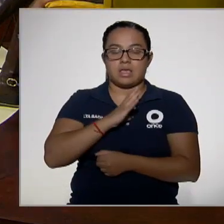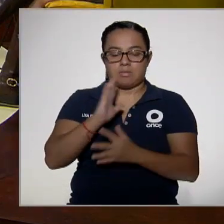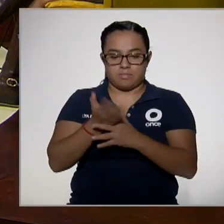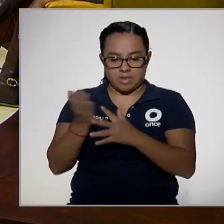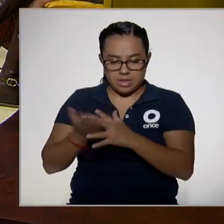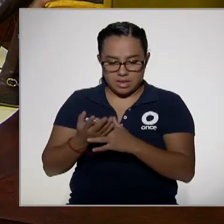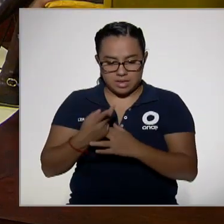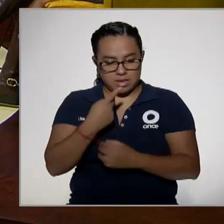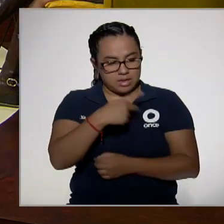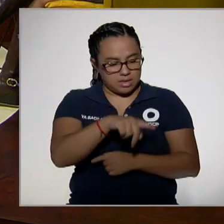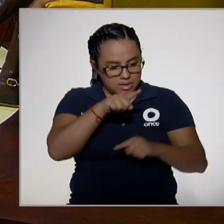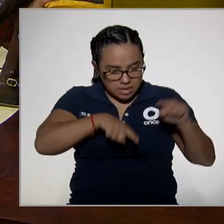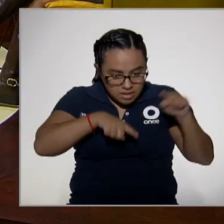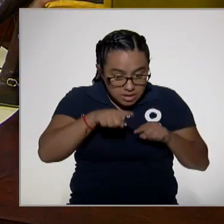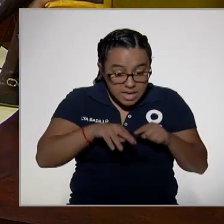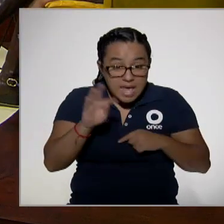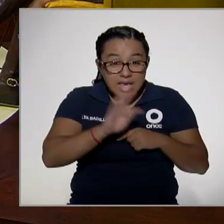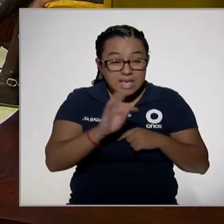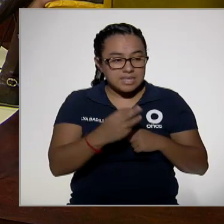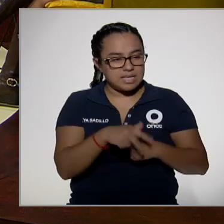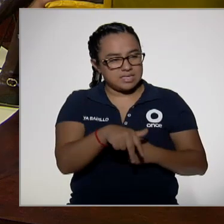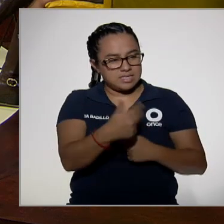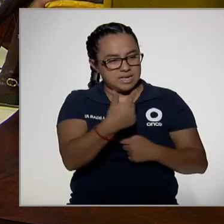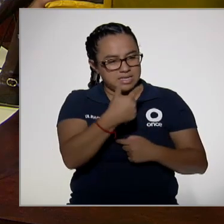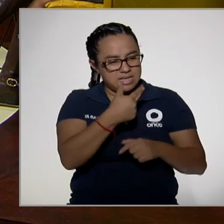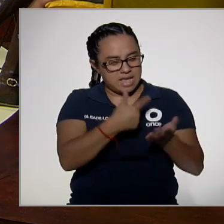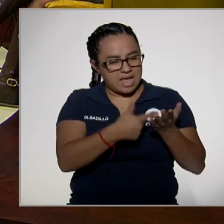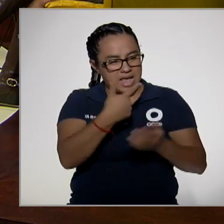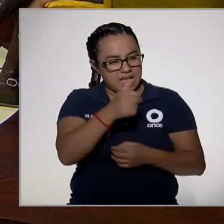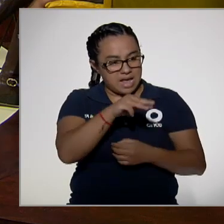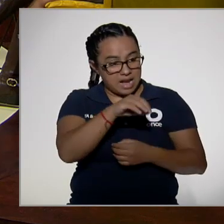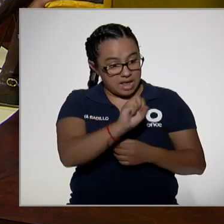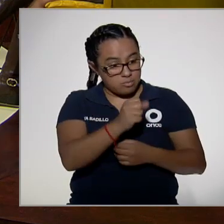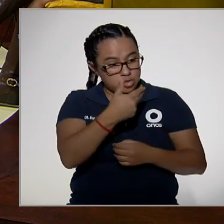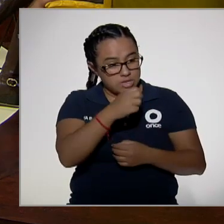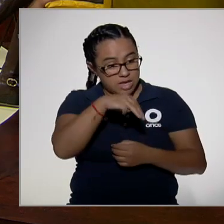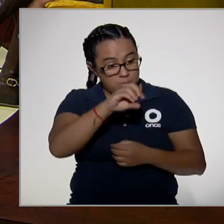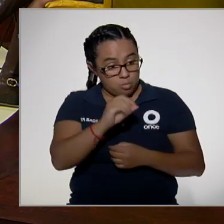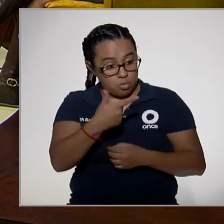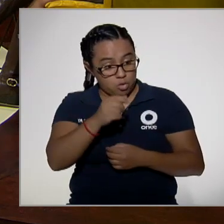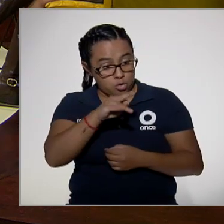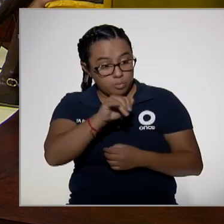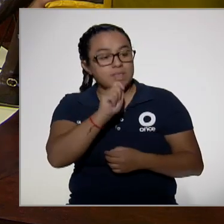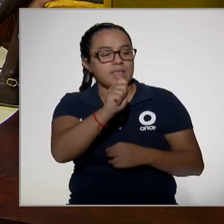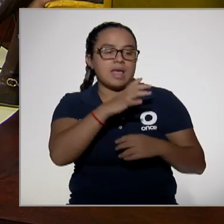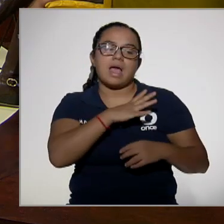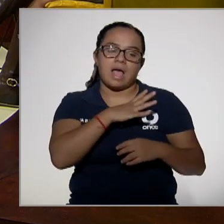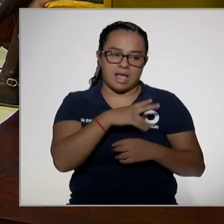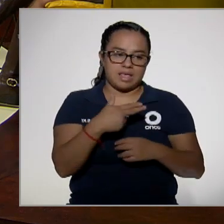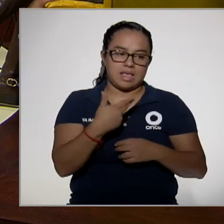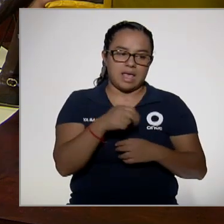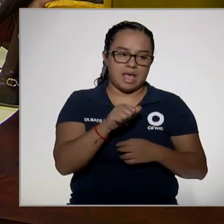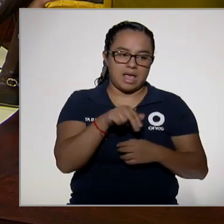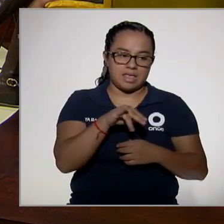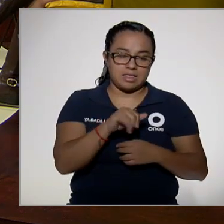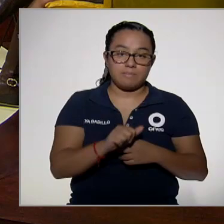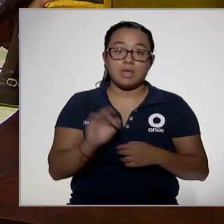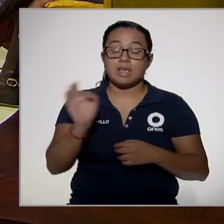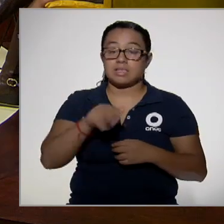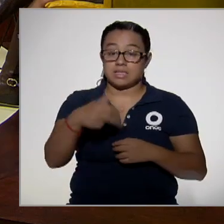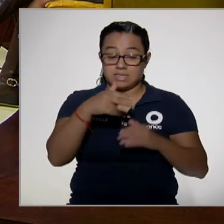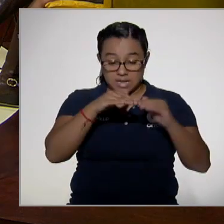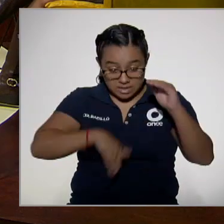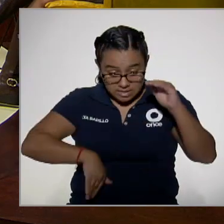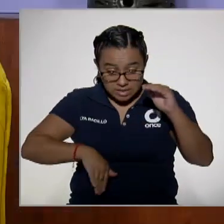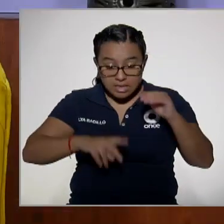un estudio biometría hemática y si tienes menos de 13 gramos de hemoglobina tienes anemia no es principios o no y si tienes menos de 13 gramos de hemoglobina